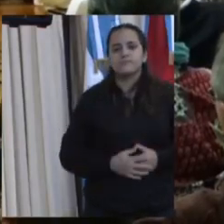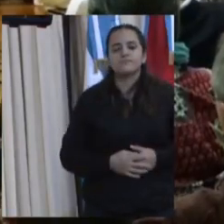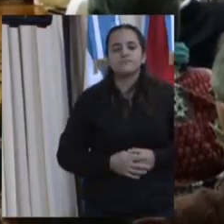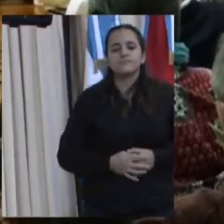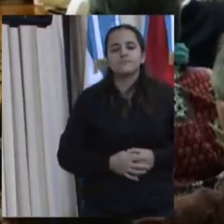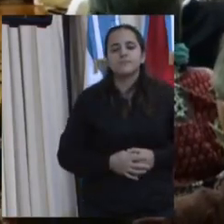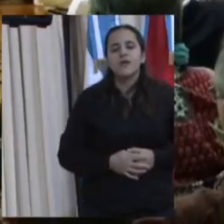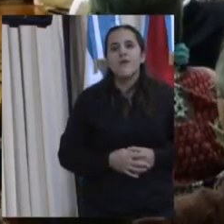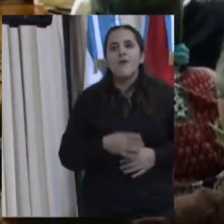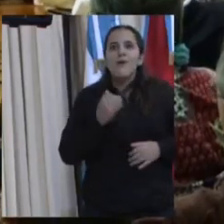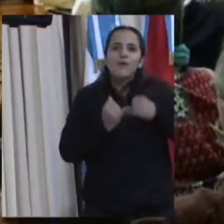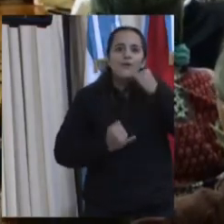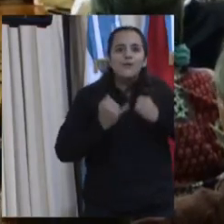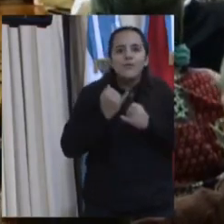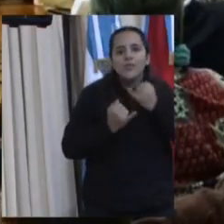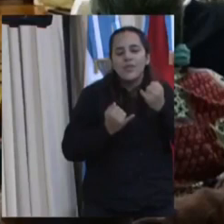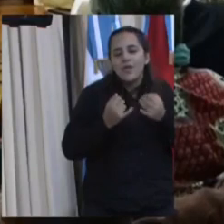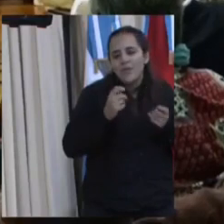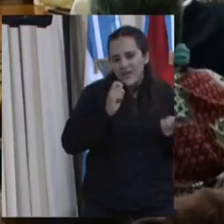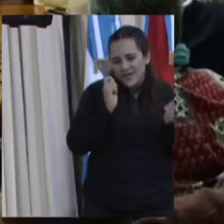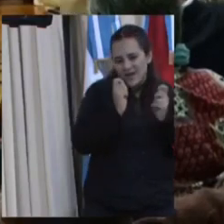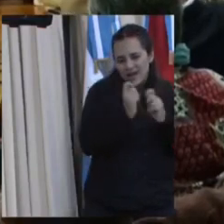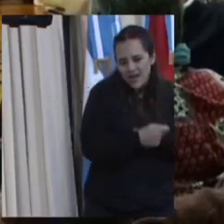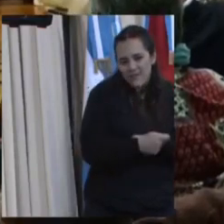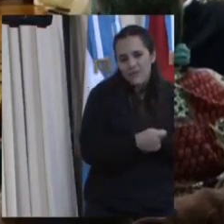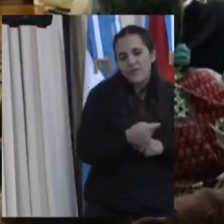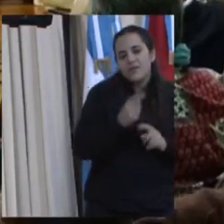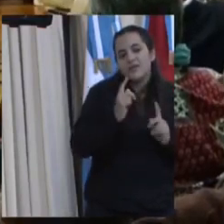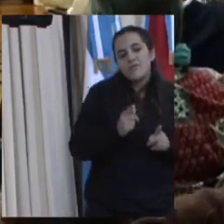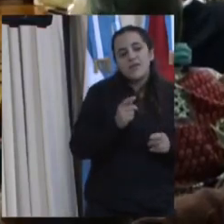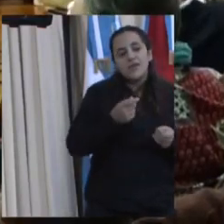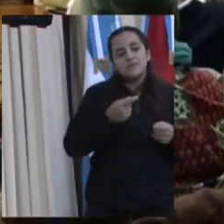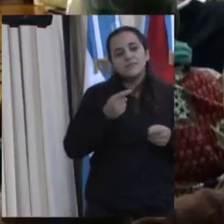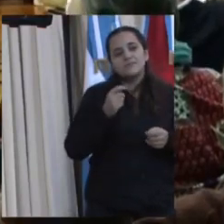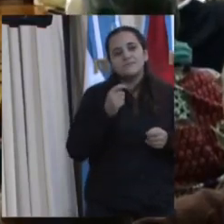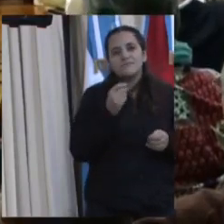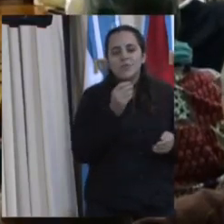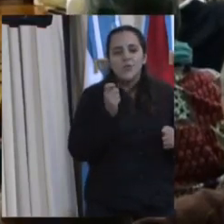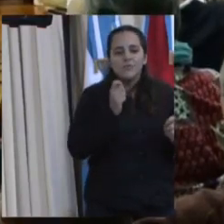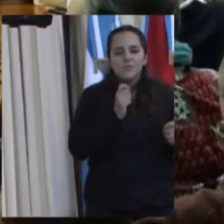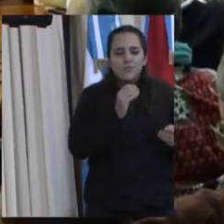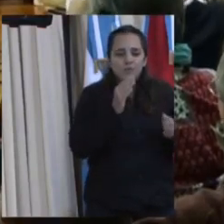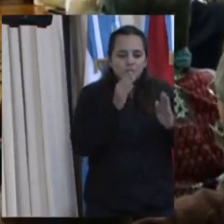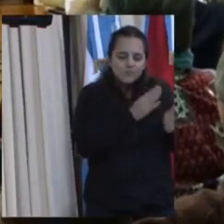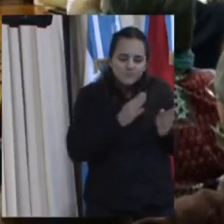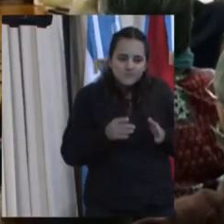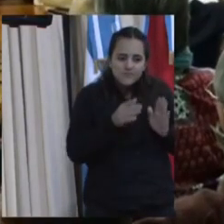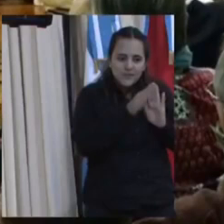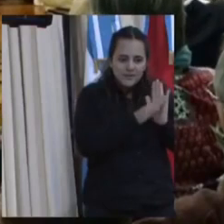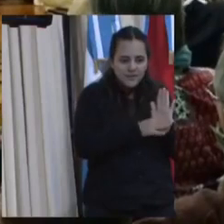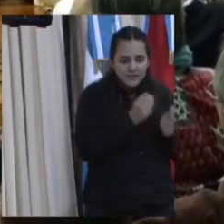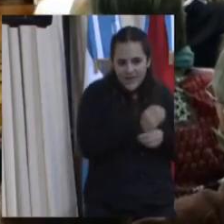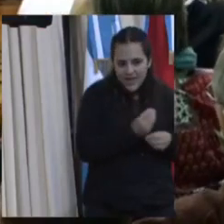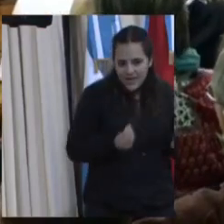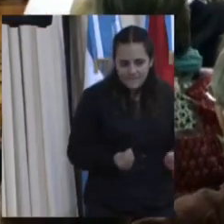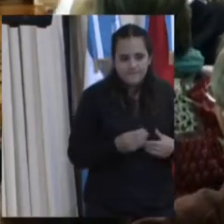correlato de ese cambio que ya no solamente estructural, sino conceptual, también hay un cambio en los espacios en